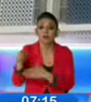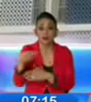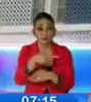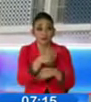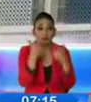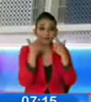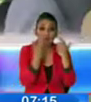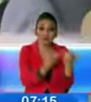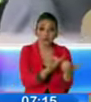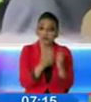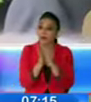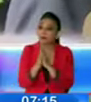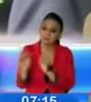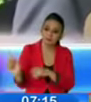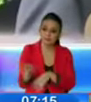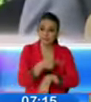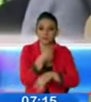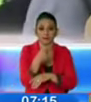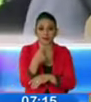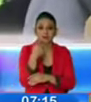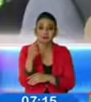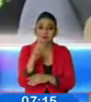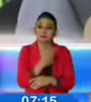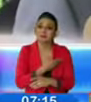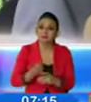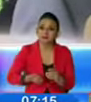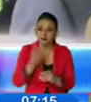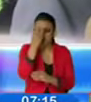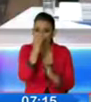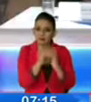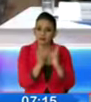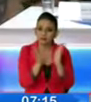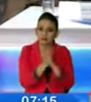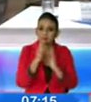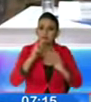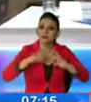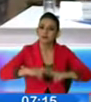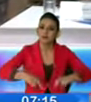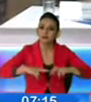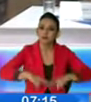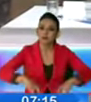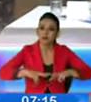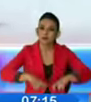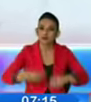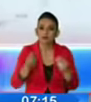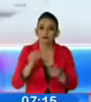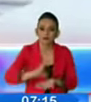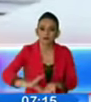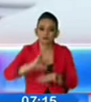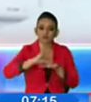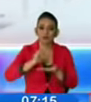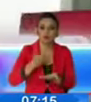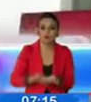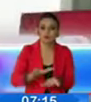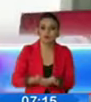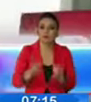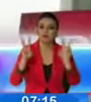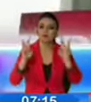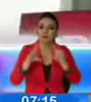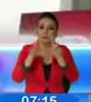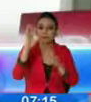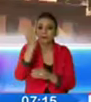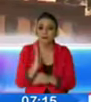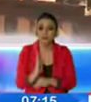Fiscalía General del Estado para vincular al vicepresidente Jorge Glass en las investigaciones por asociación ilícita relacionadas al